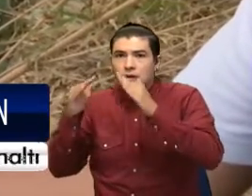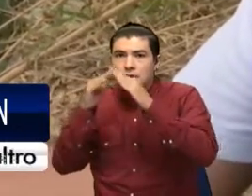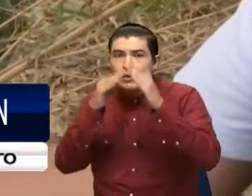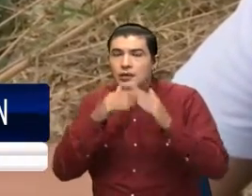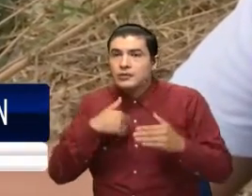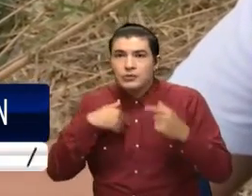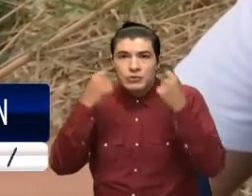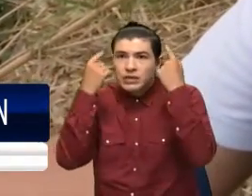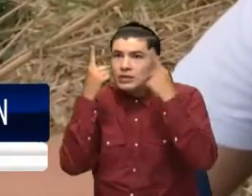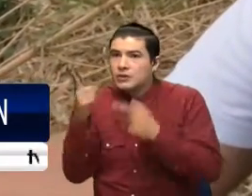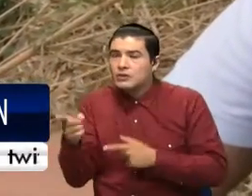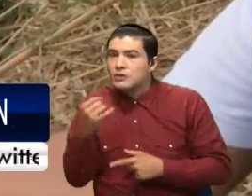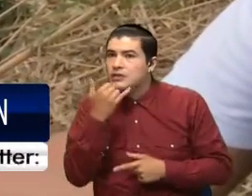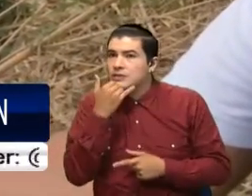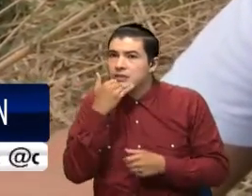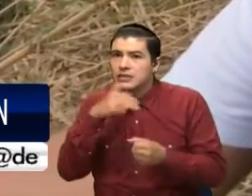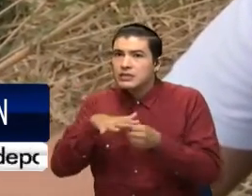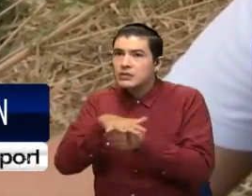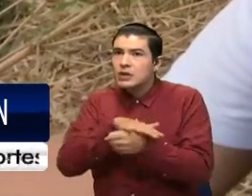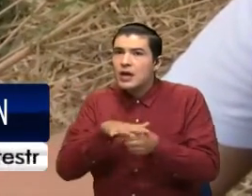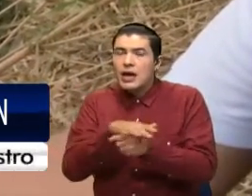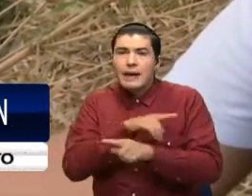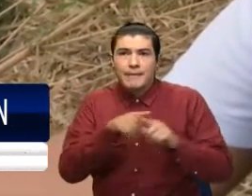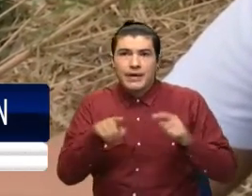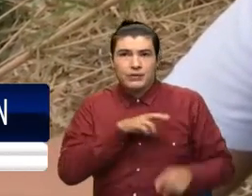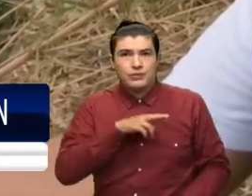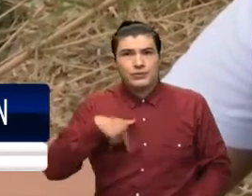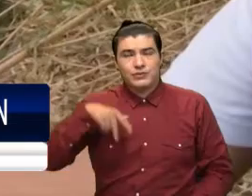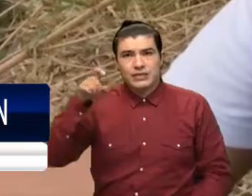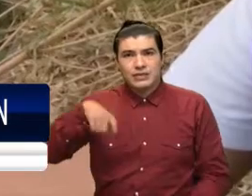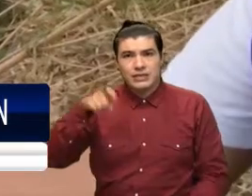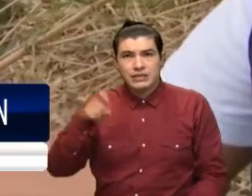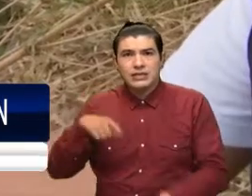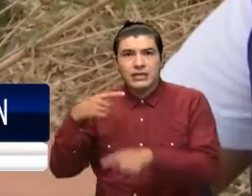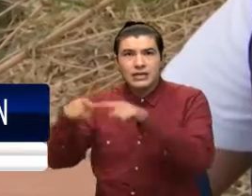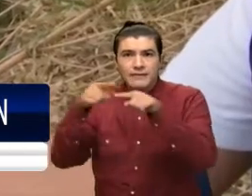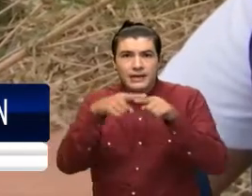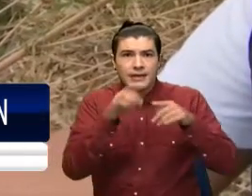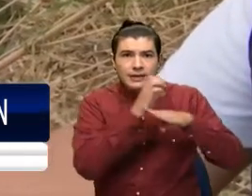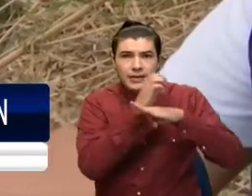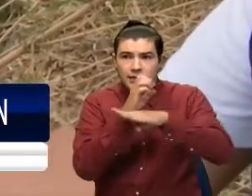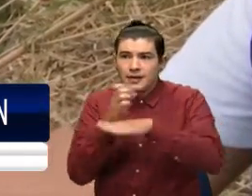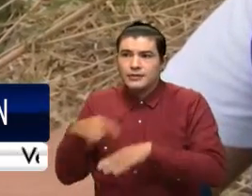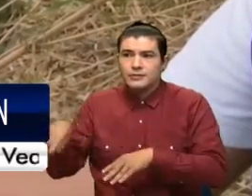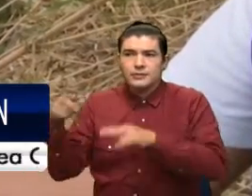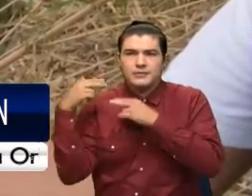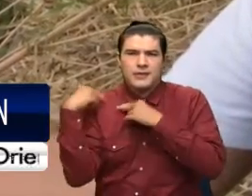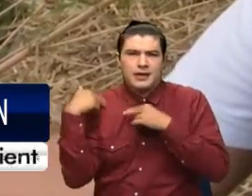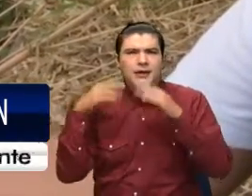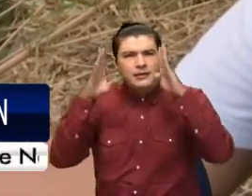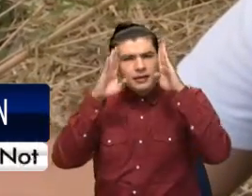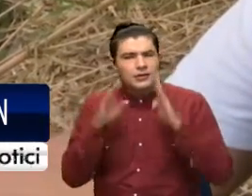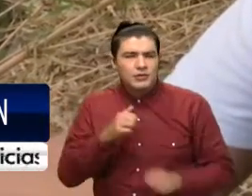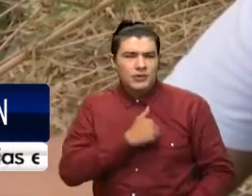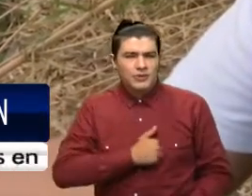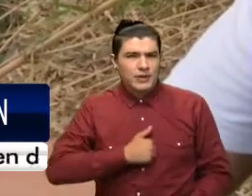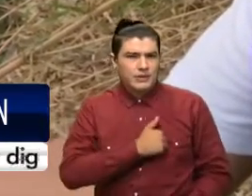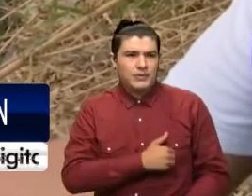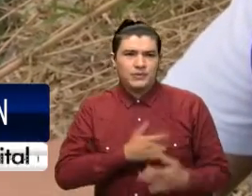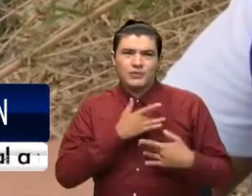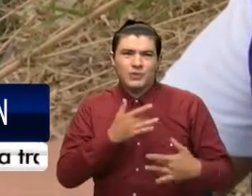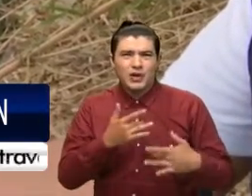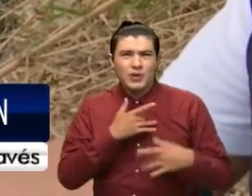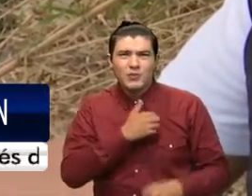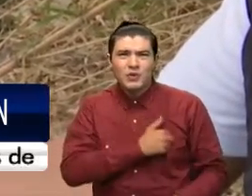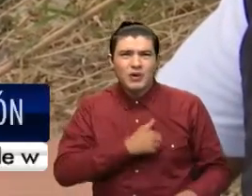entiendo pero necesitamos que por favor las entidades en las cuales les corresponda nos presten atención nos colaboren con una visita